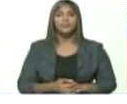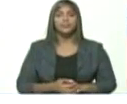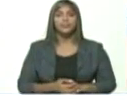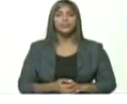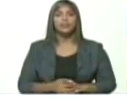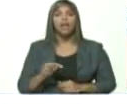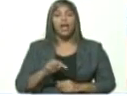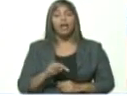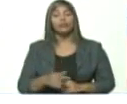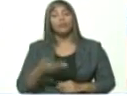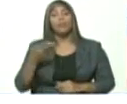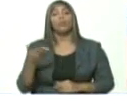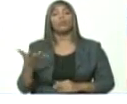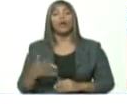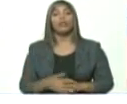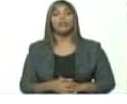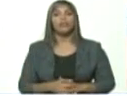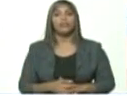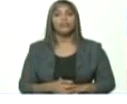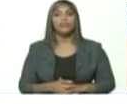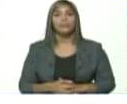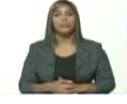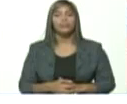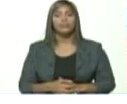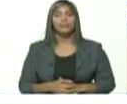Es un milagro en la tierra.